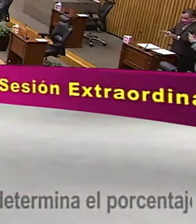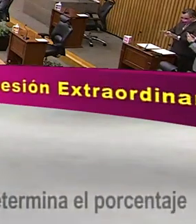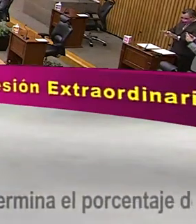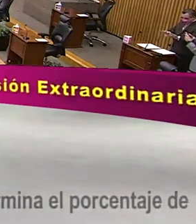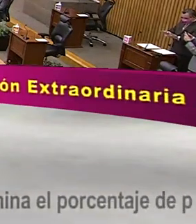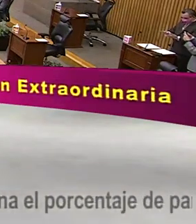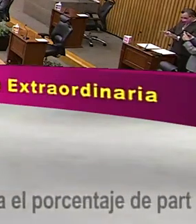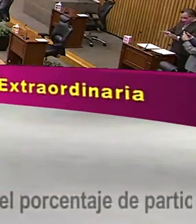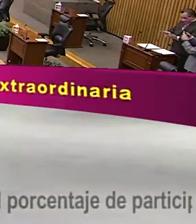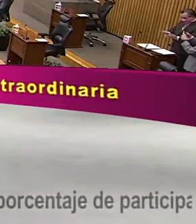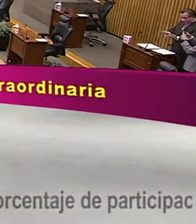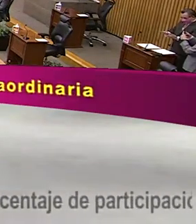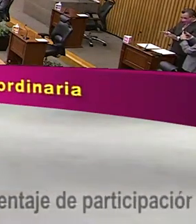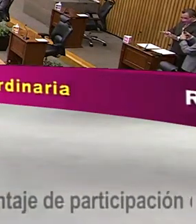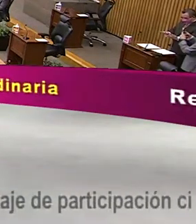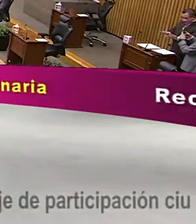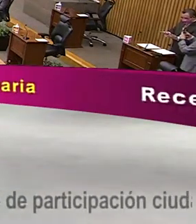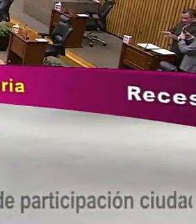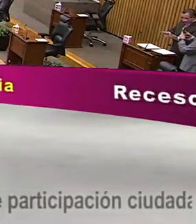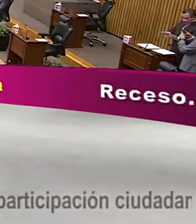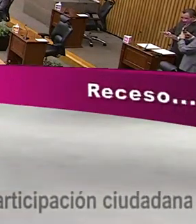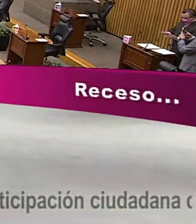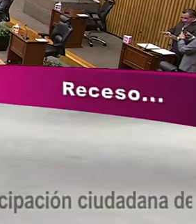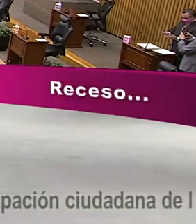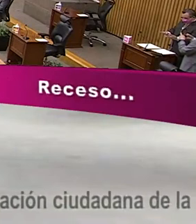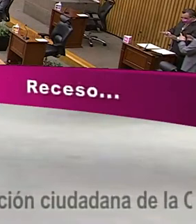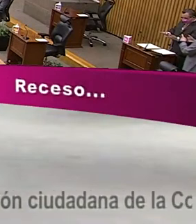ah 2